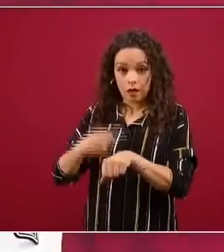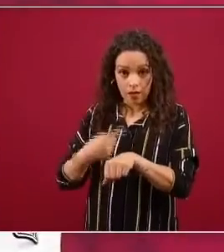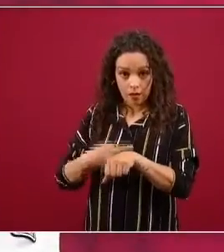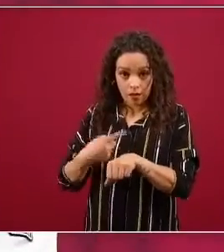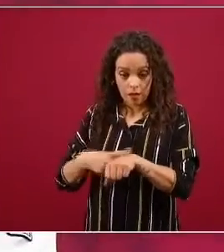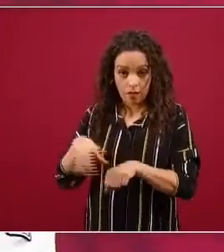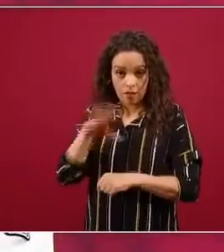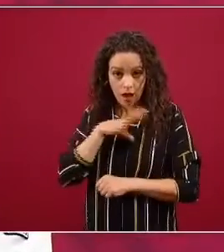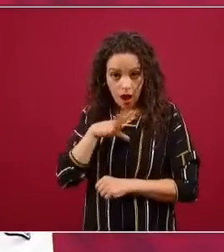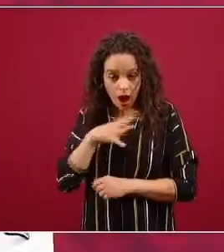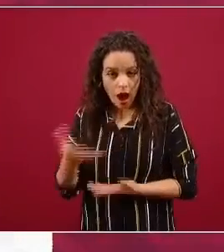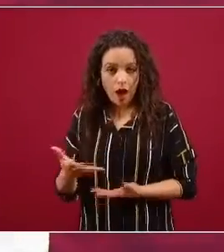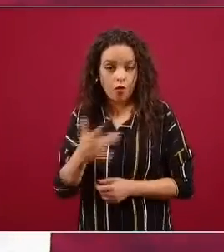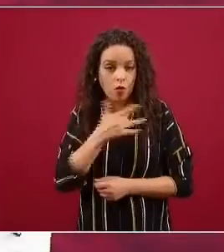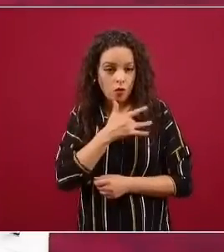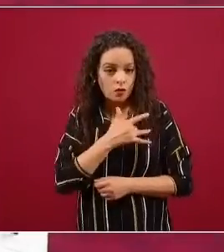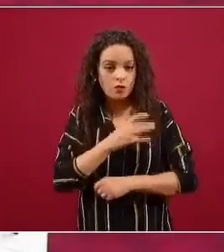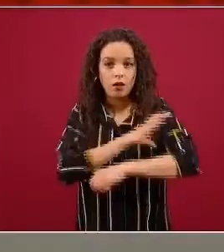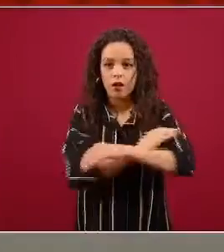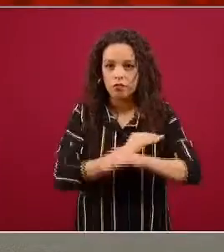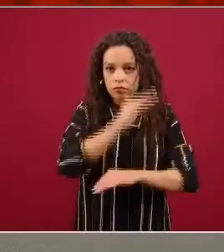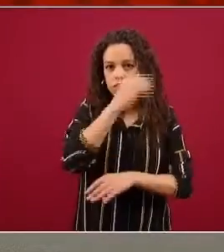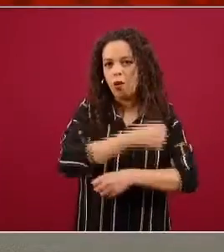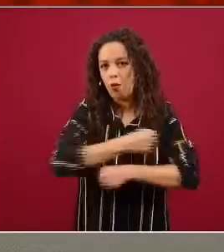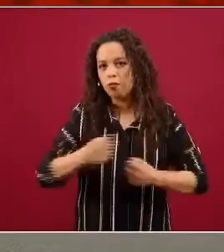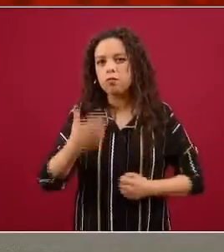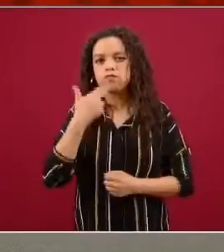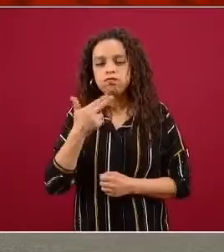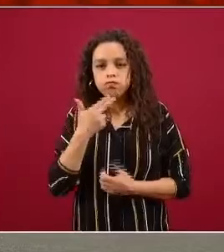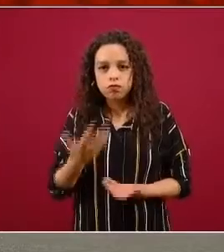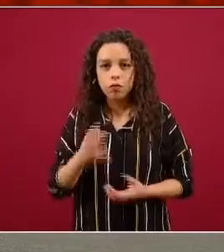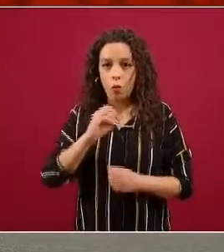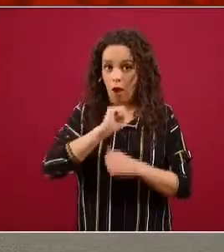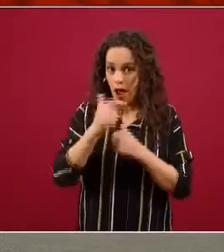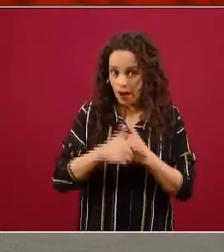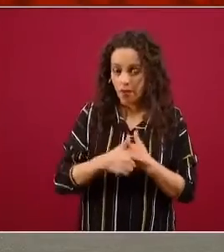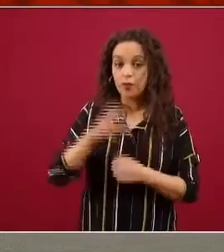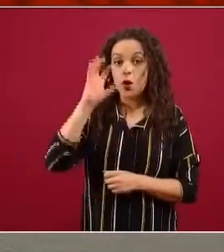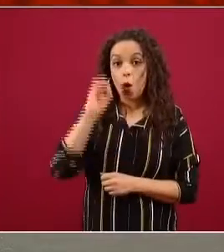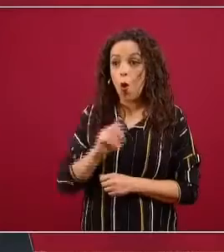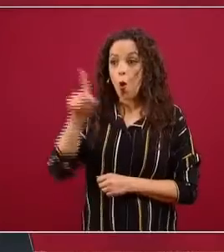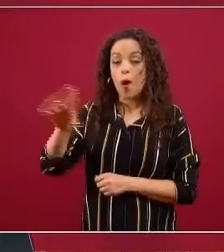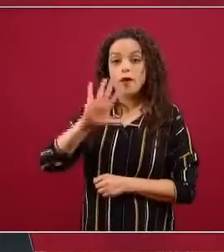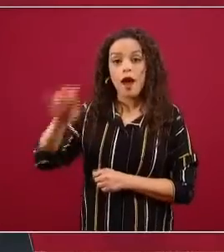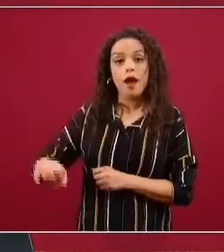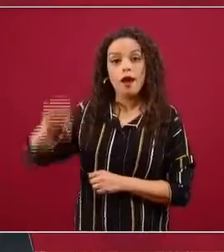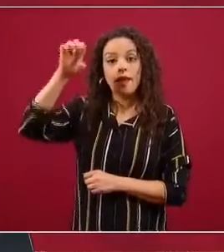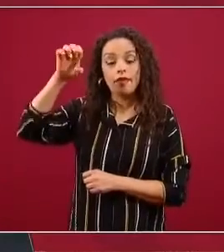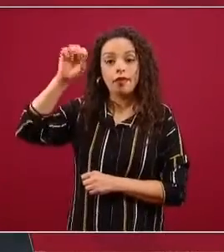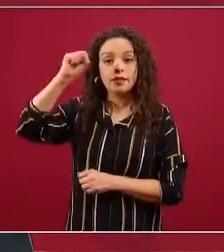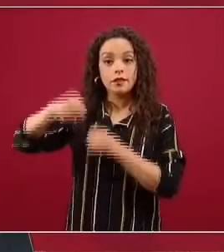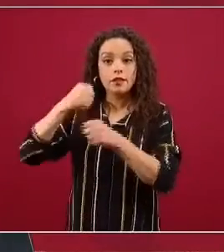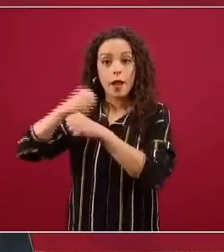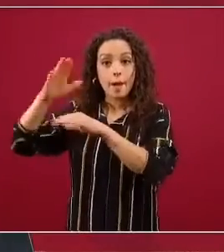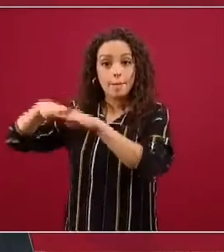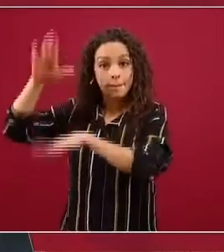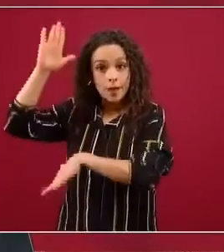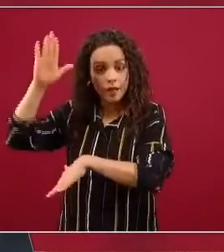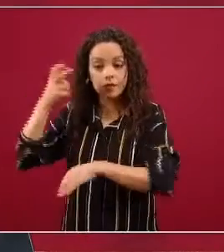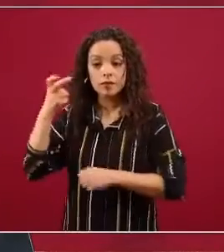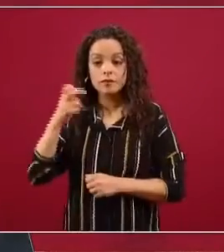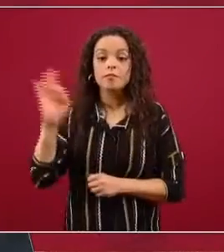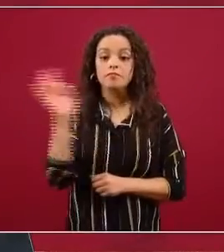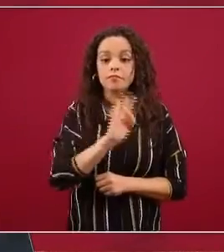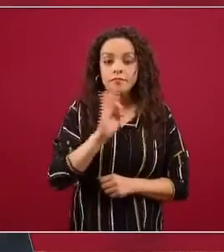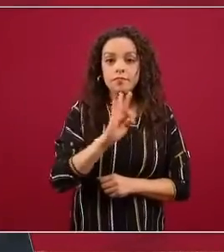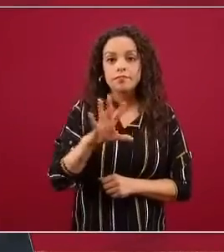60 años, o incluso si tiene familiares con diabetes o hipertensión, considérese de alto riesgo de complicaciones si